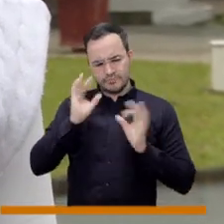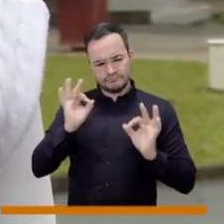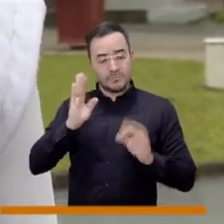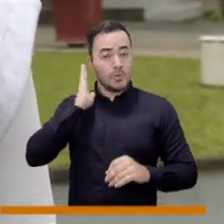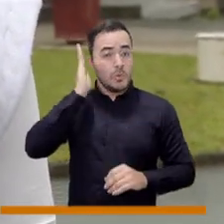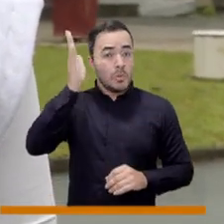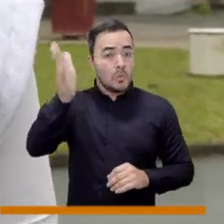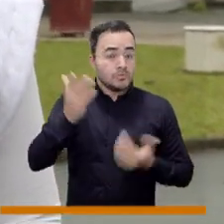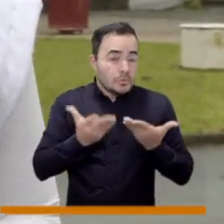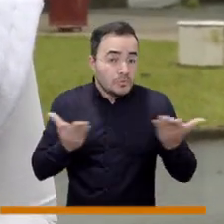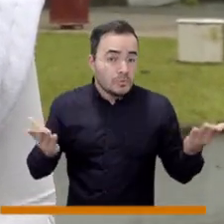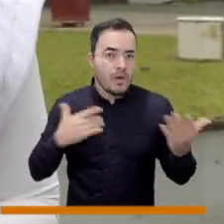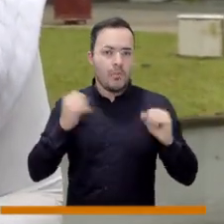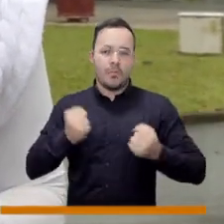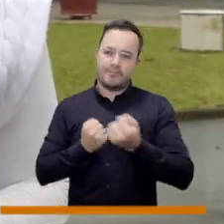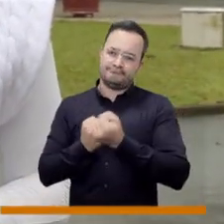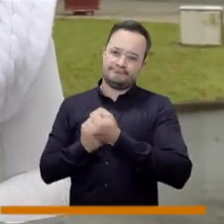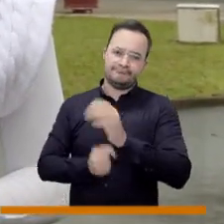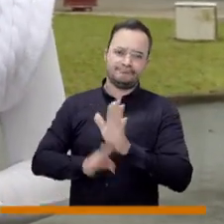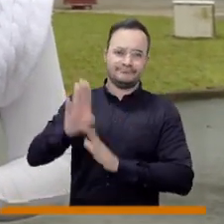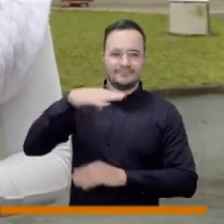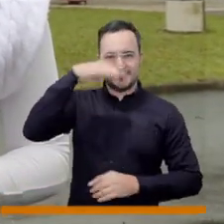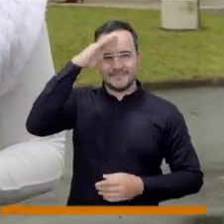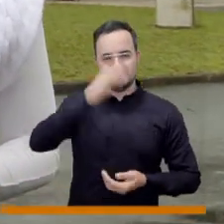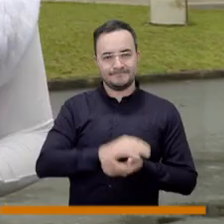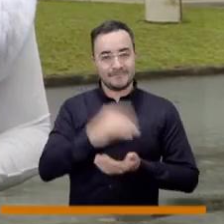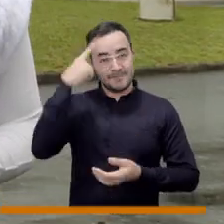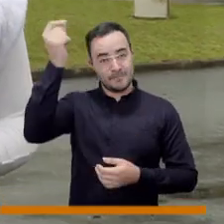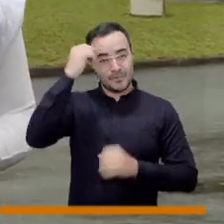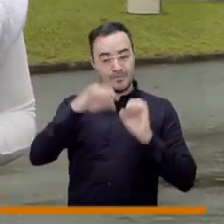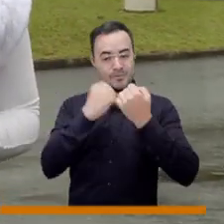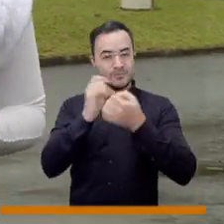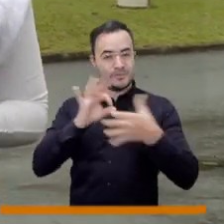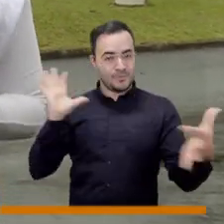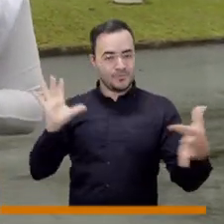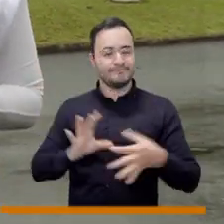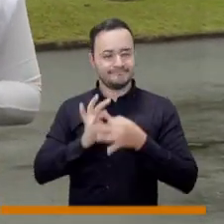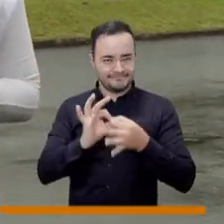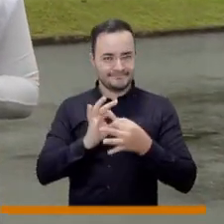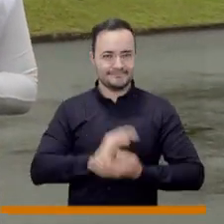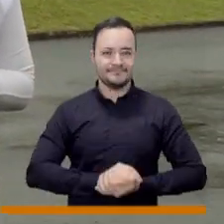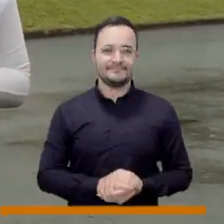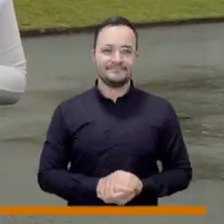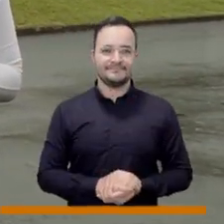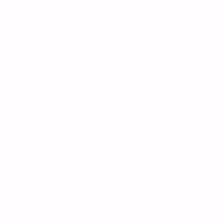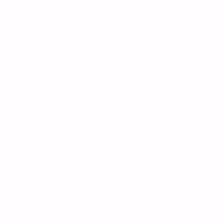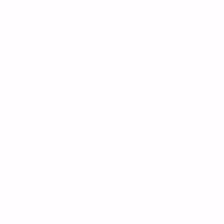un futuro puedan aportarle bastante a Medellín. Porque el consejo somos tú y yo.